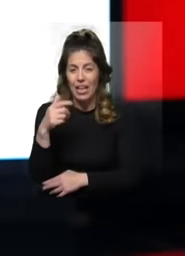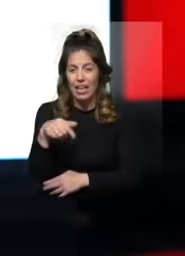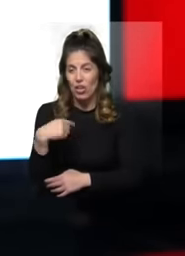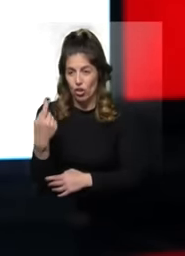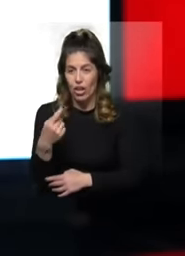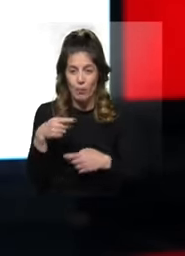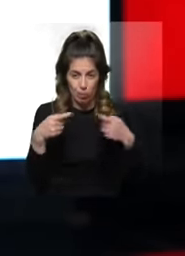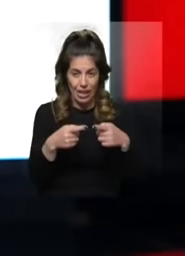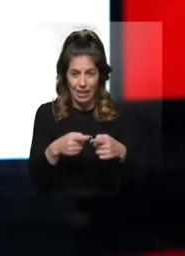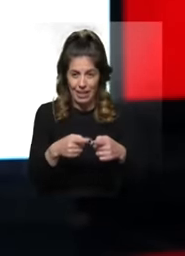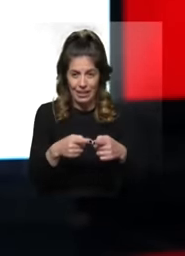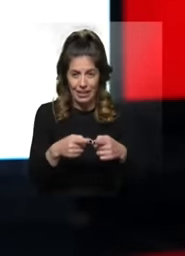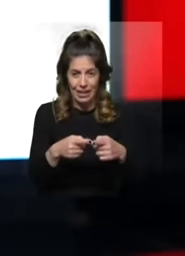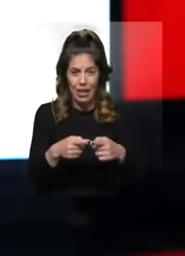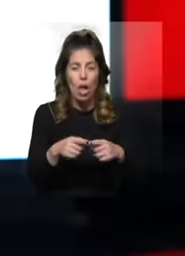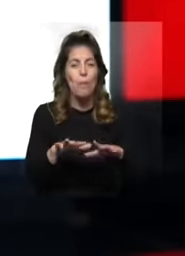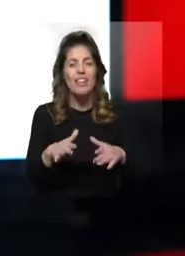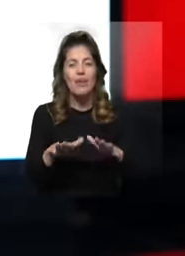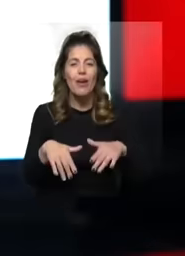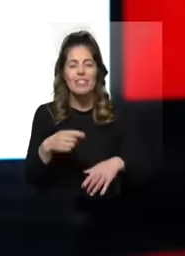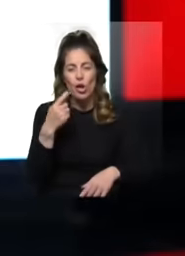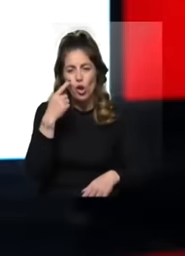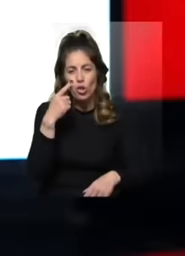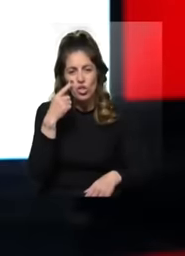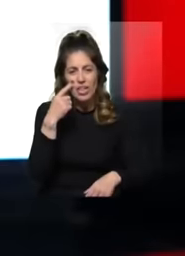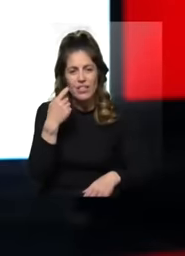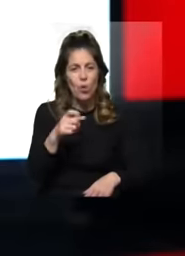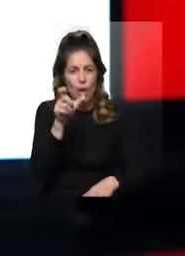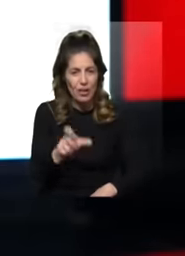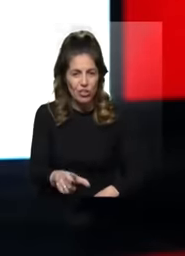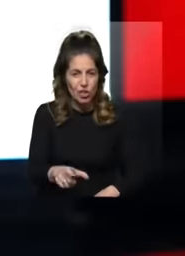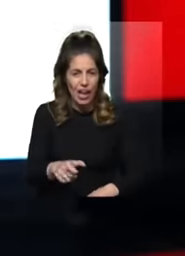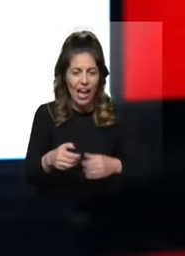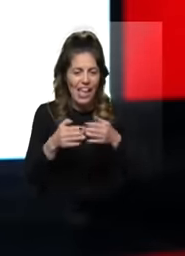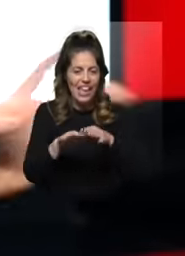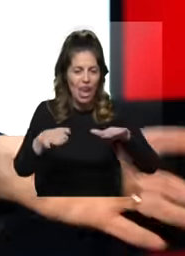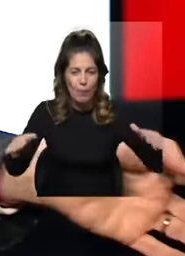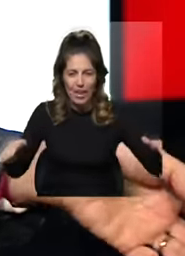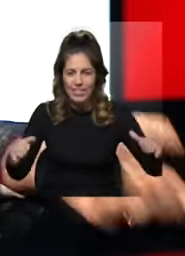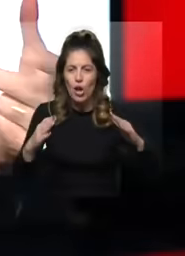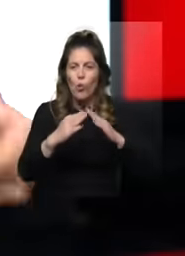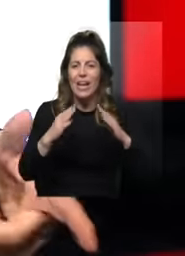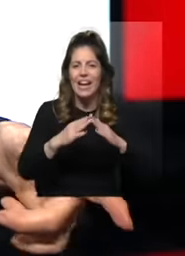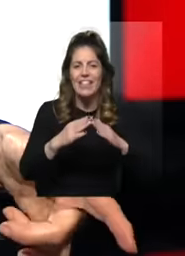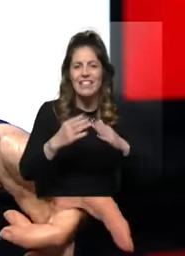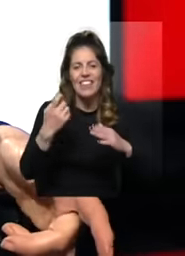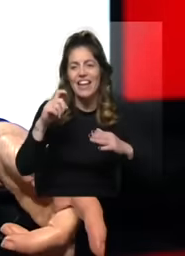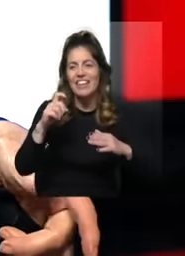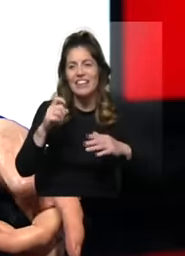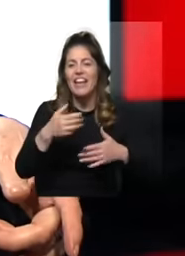Punta del Este. Nos pasaba que de repente conocías a alguien, suponete, en la playa o en la casa de alguien, pero que cantaba